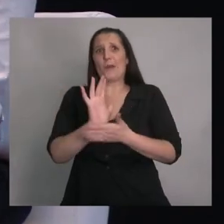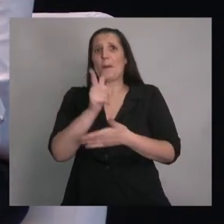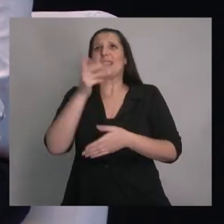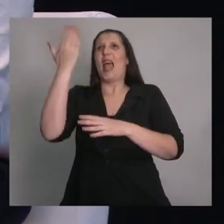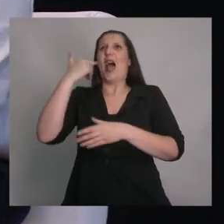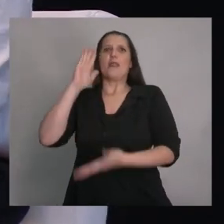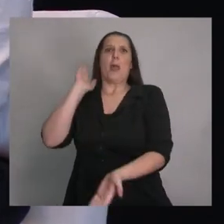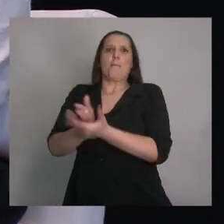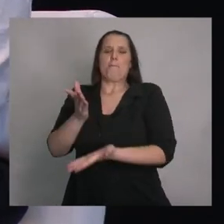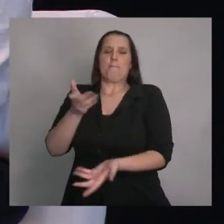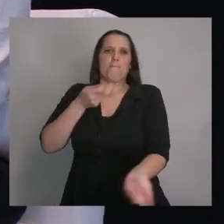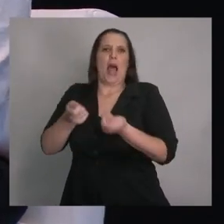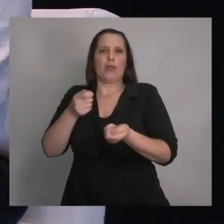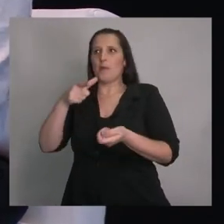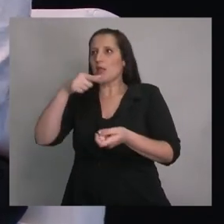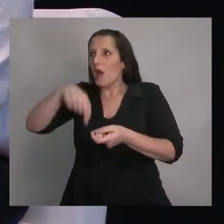por qué